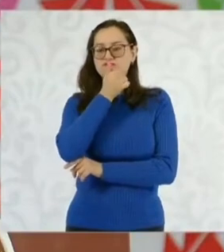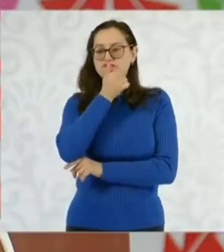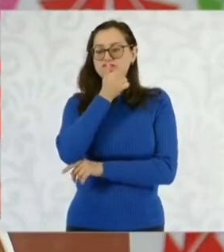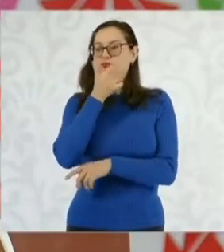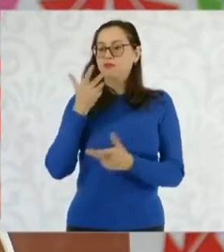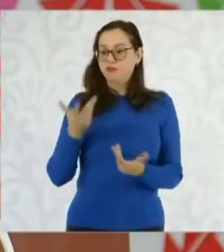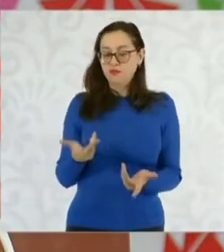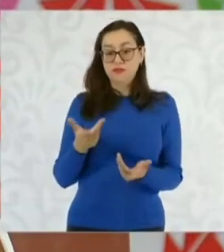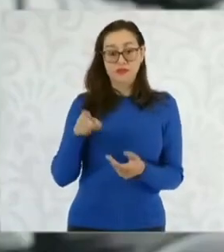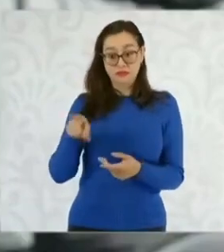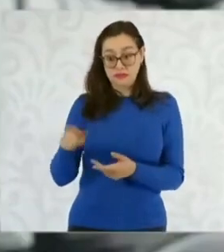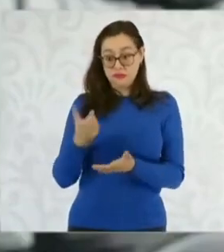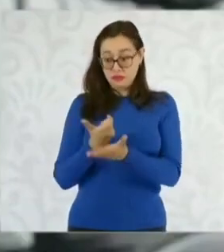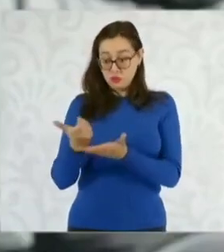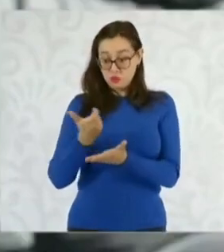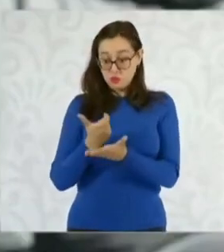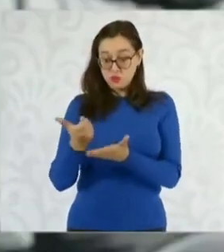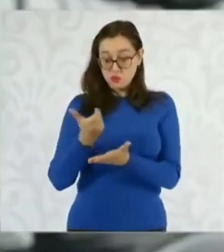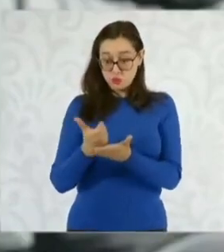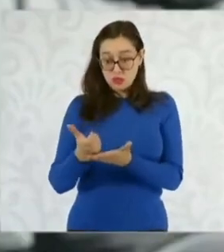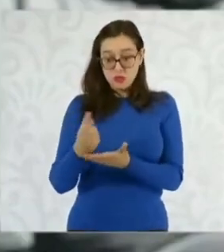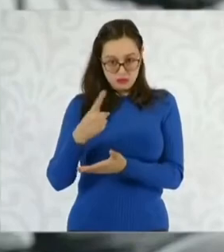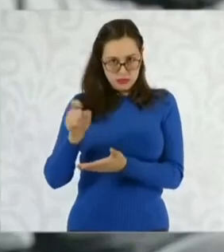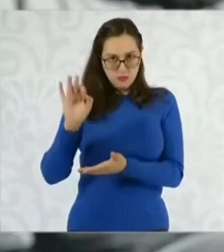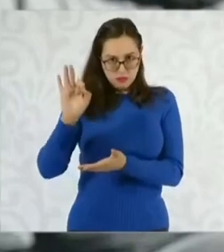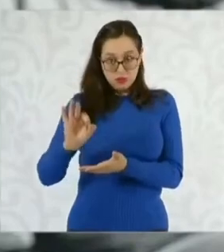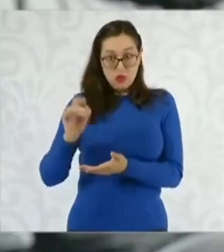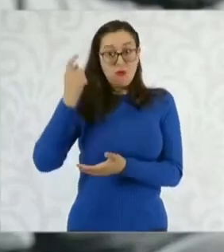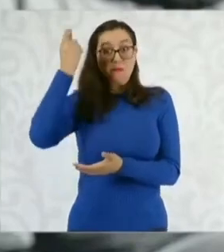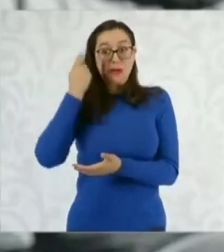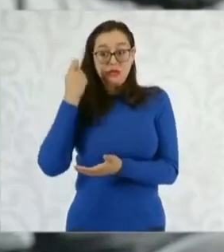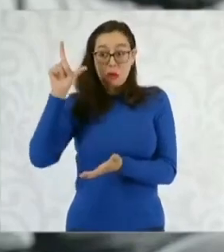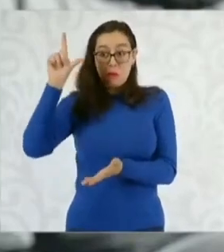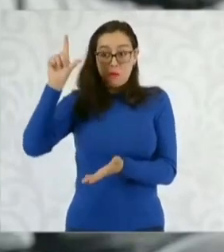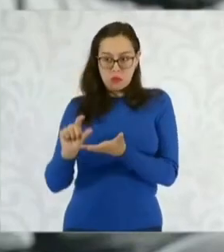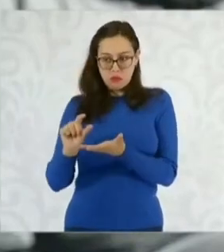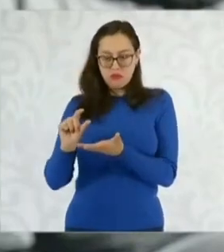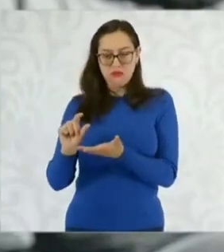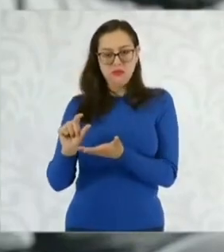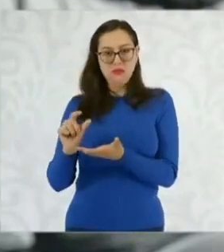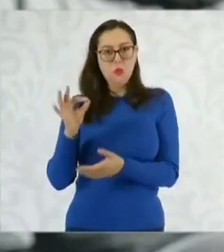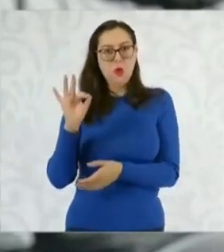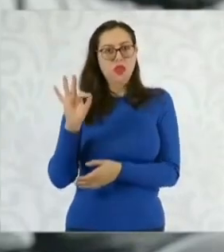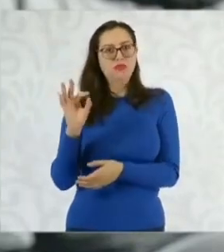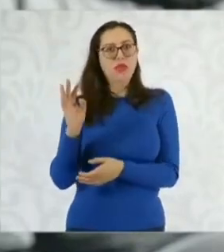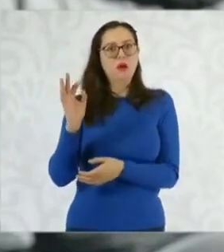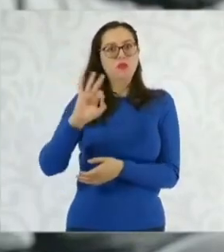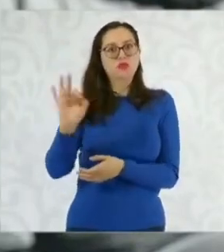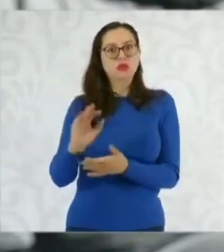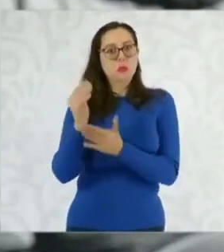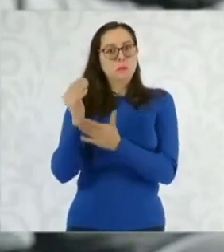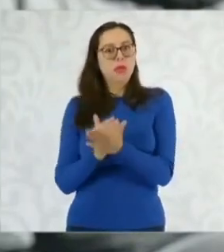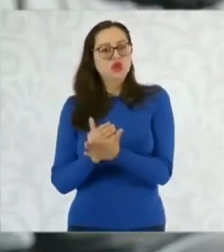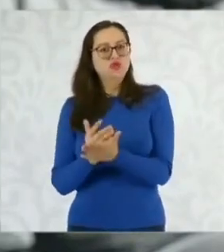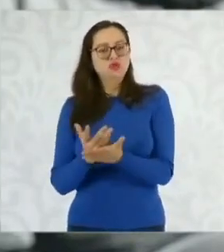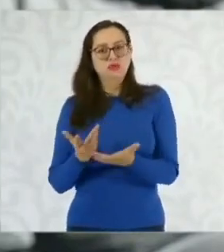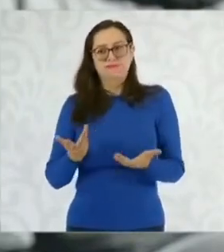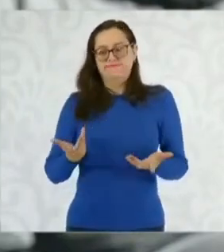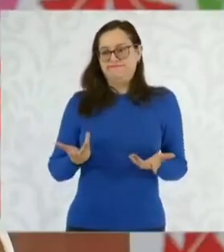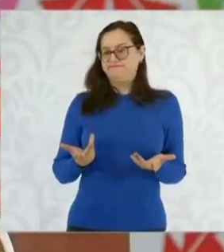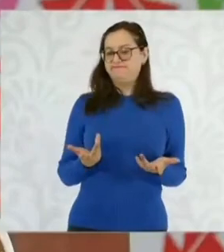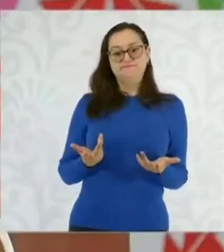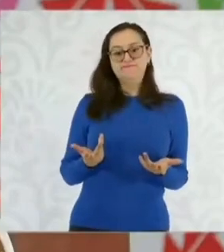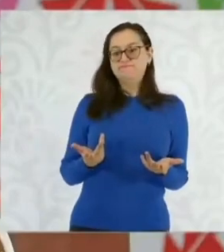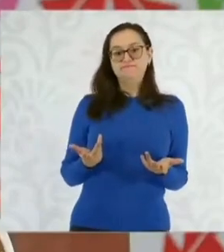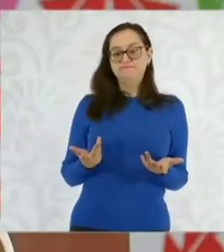pensión, de cerca del 60%. Ahí fue cuando se determinó que para estos trabajadores que